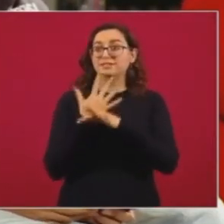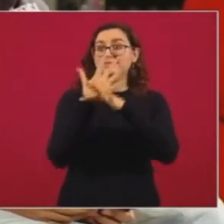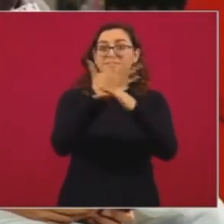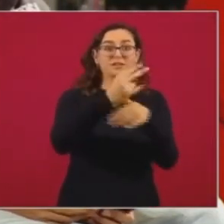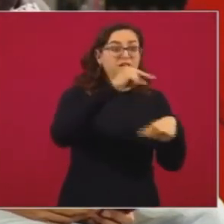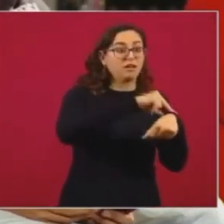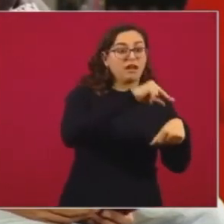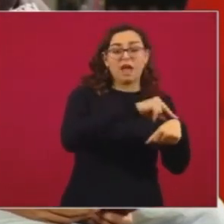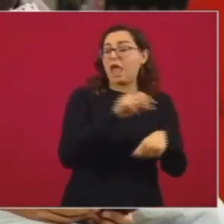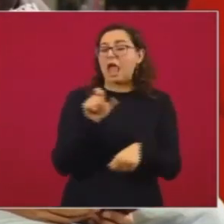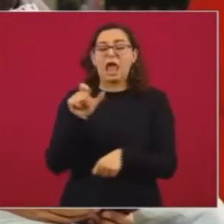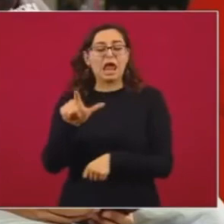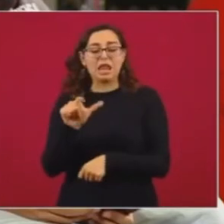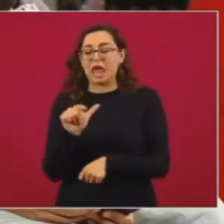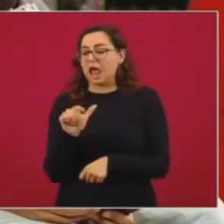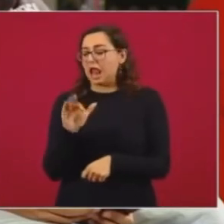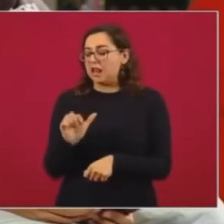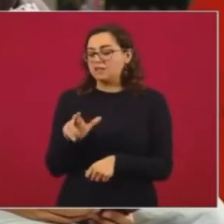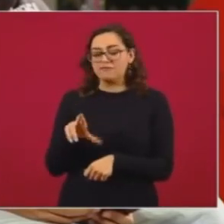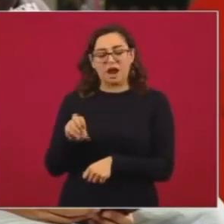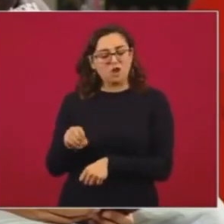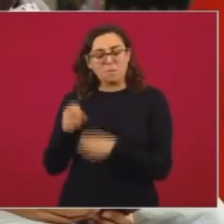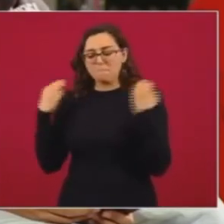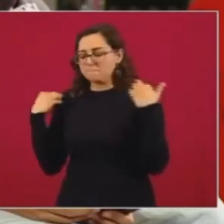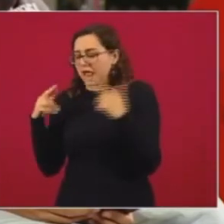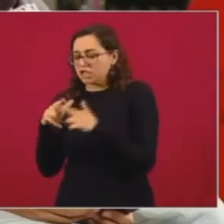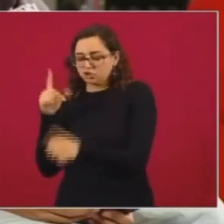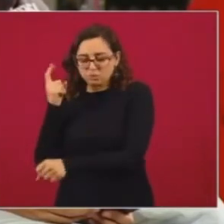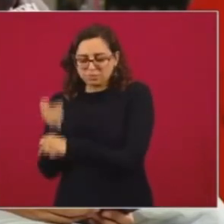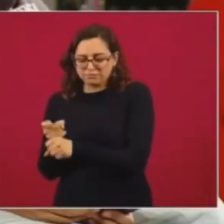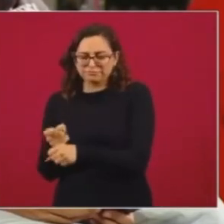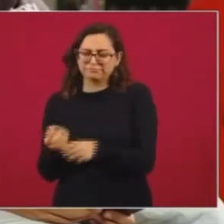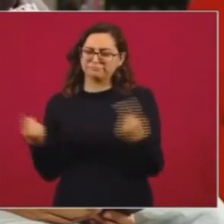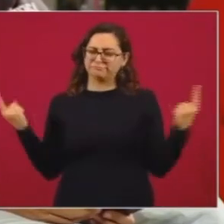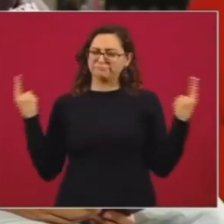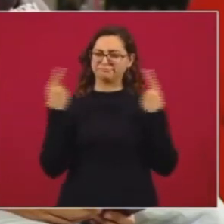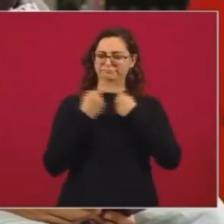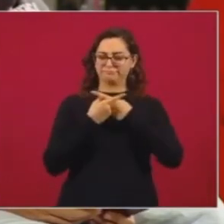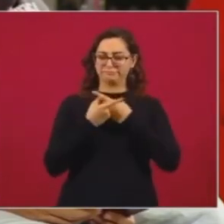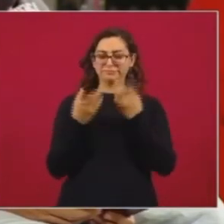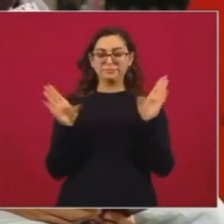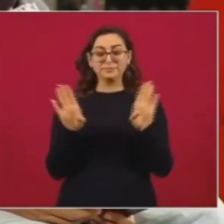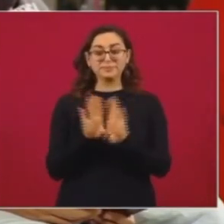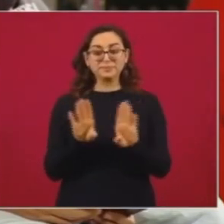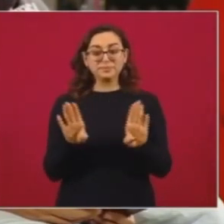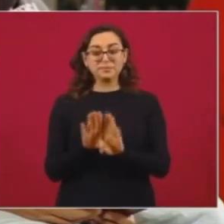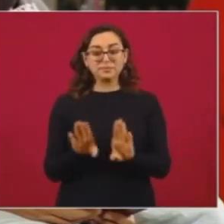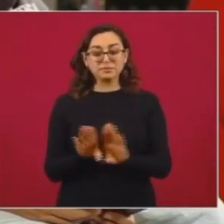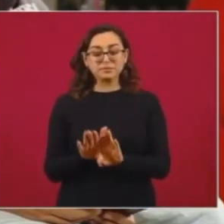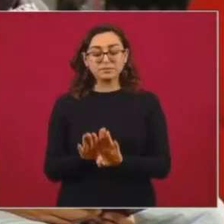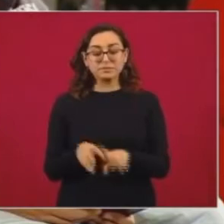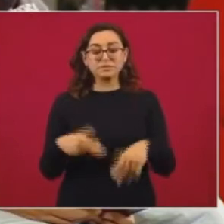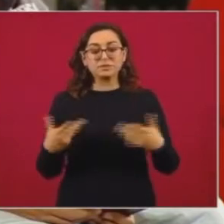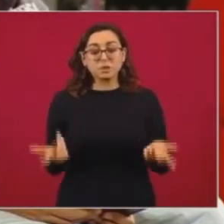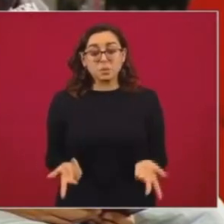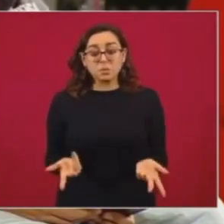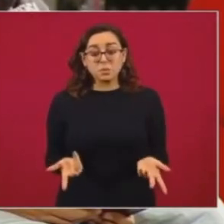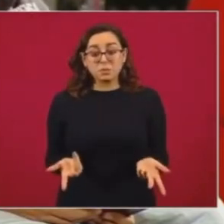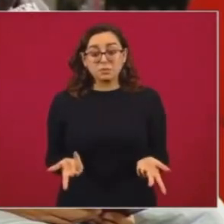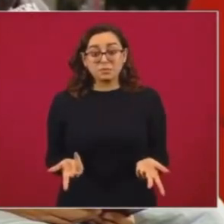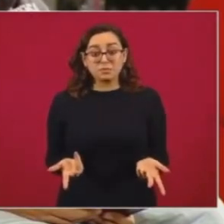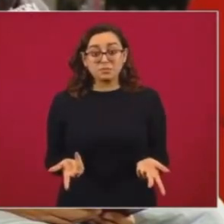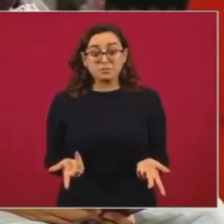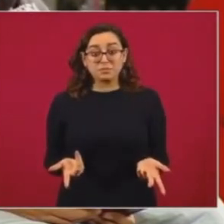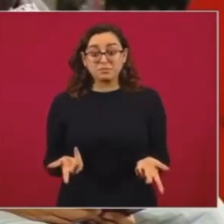Secretaría de Salud y las Fuerzas Armadas, como ya lo adelantó también el señor presidente, ¿se van a entregar directamente las vacunas al pueblo? ¿Se